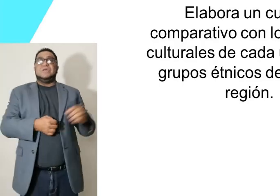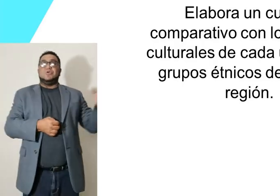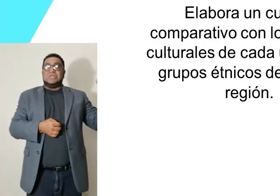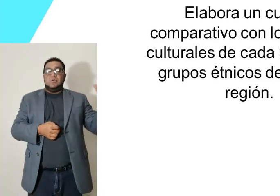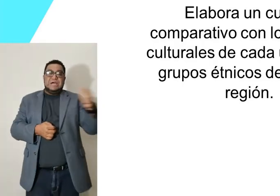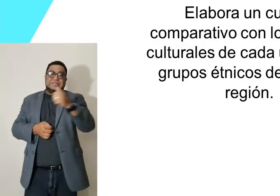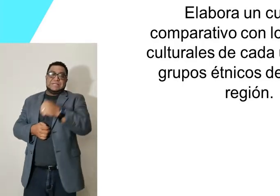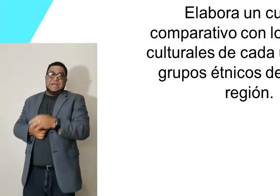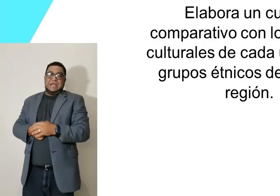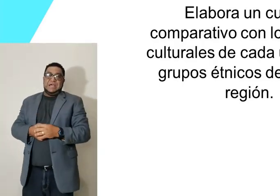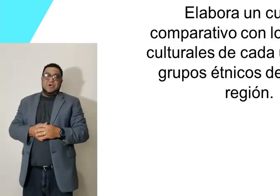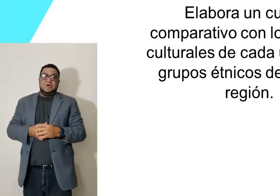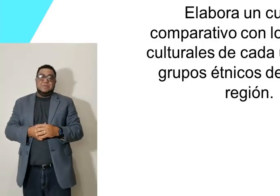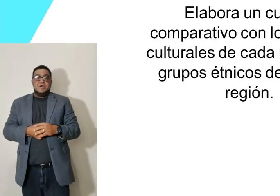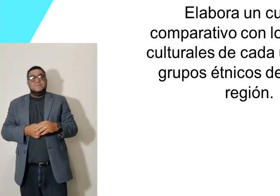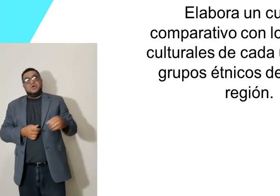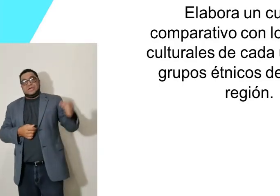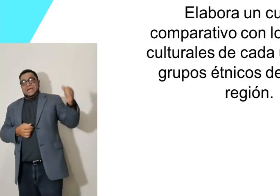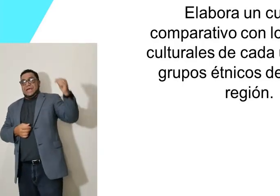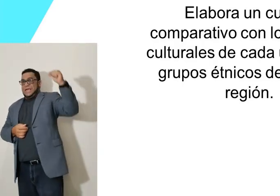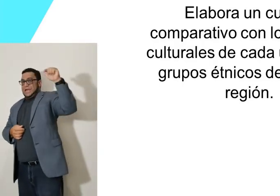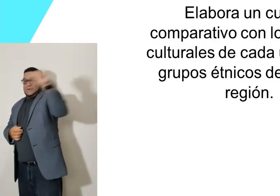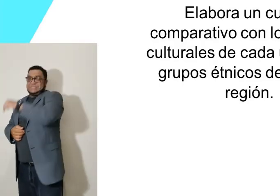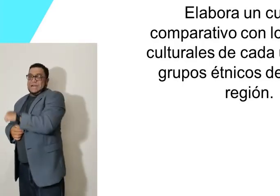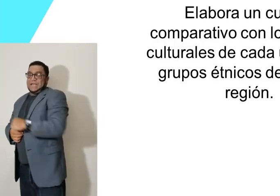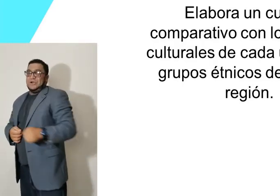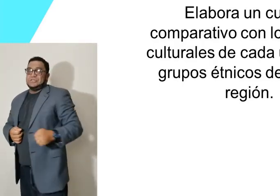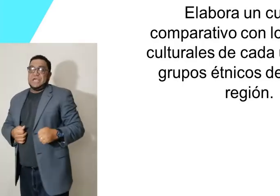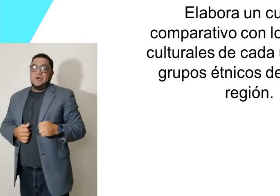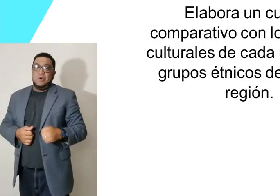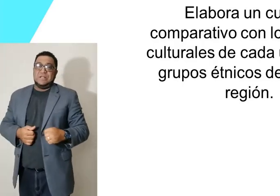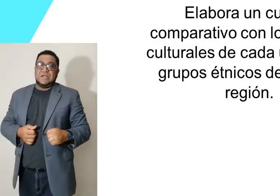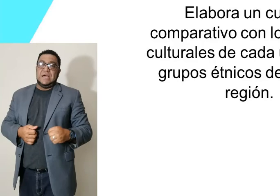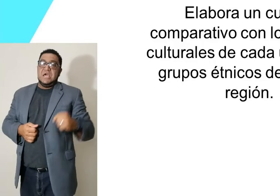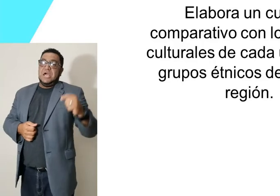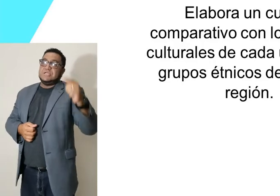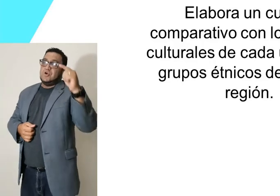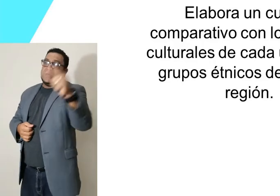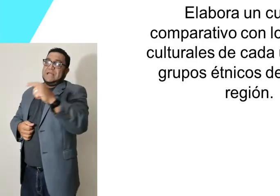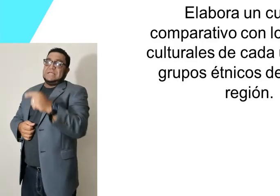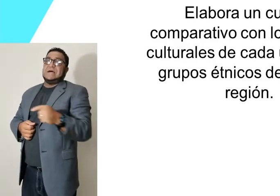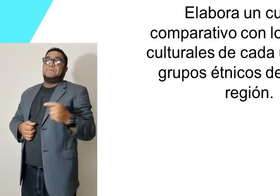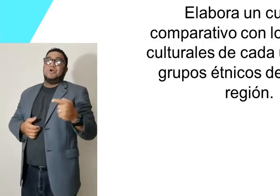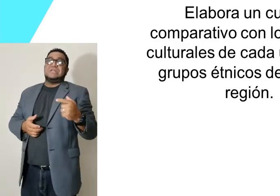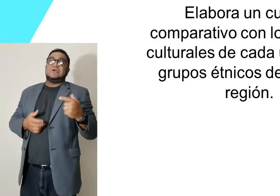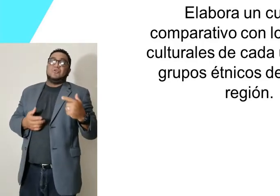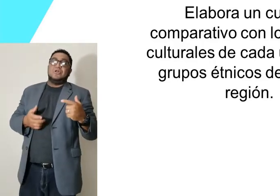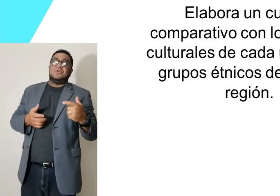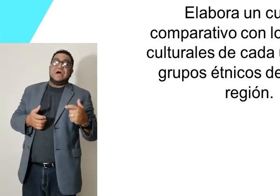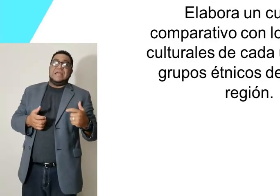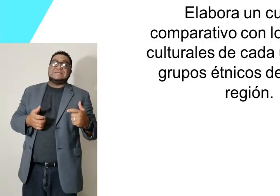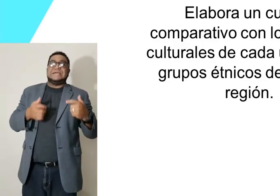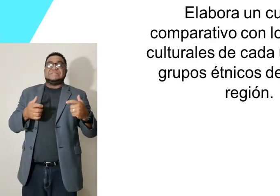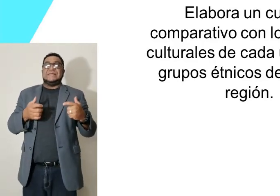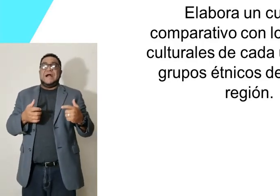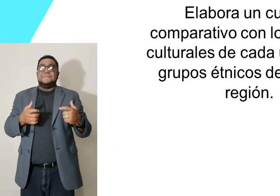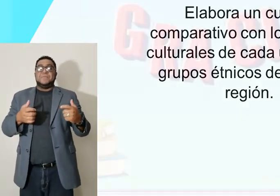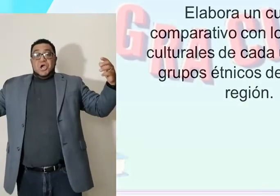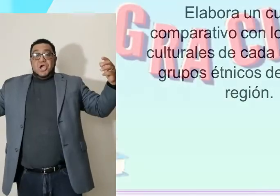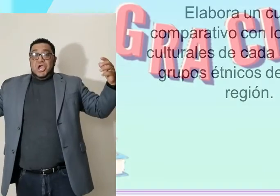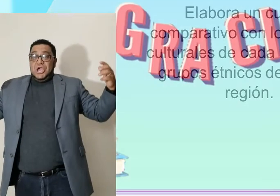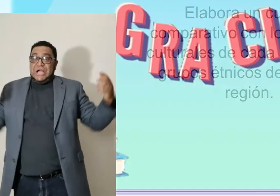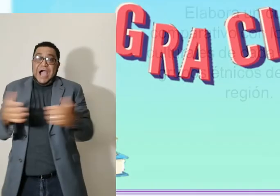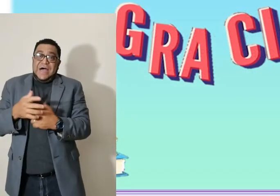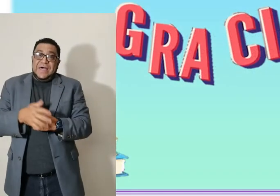de los grupos étnicos de nuestra región porque en nuestra región se encuentran esos grandes aportes culturales que se dan